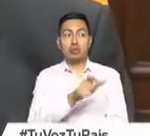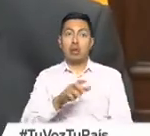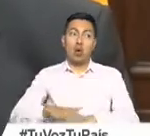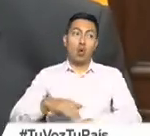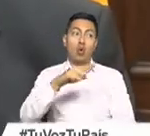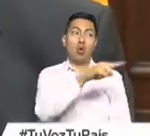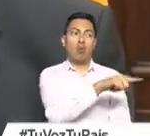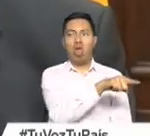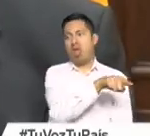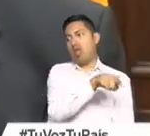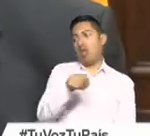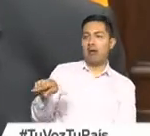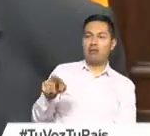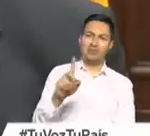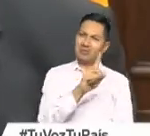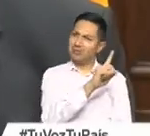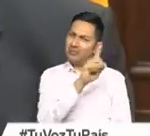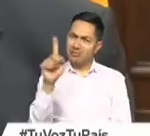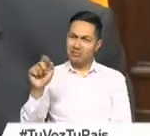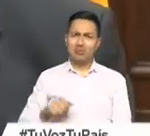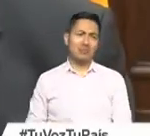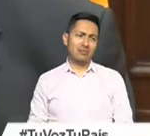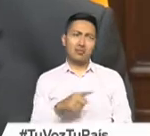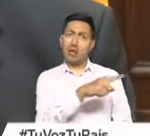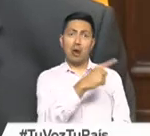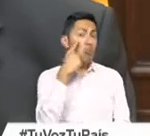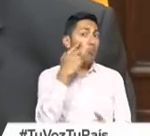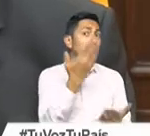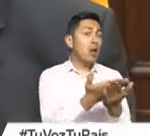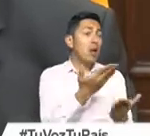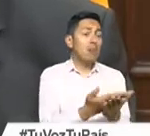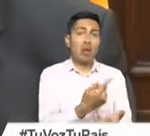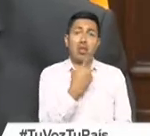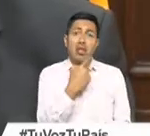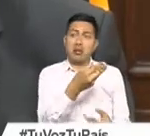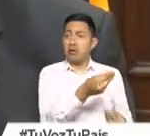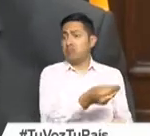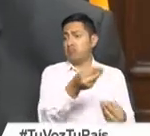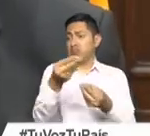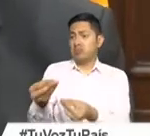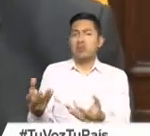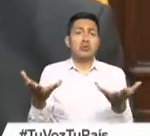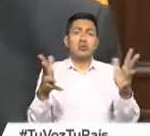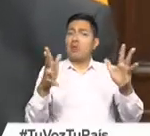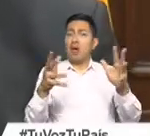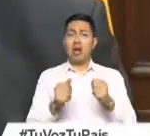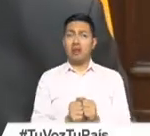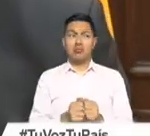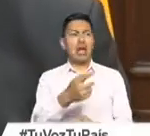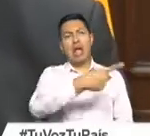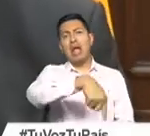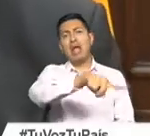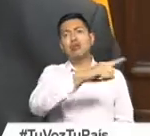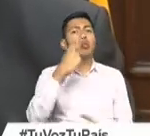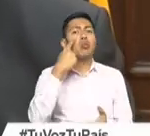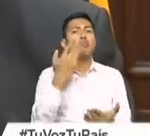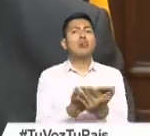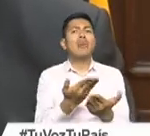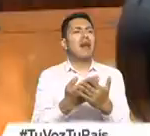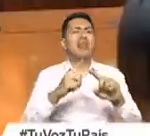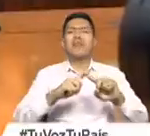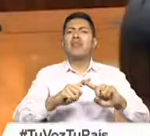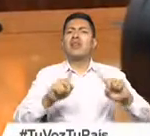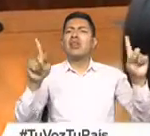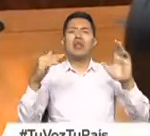que se dice que presentarán las pruebas que bien tuvieren el señor solicitante de este juicio